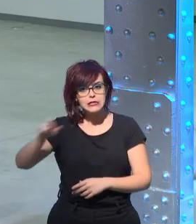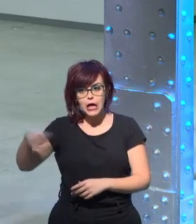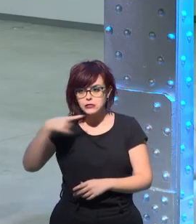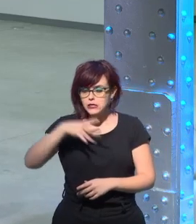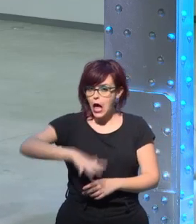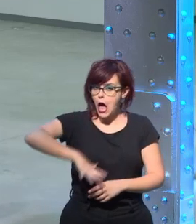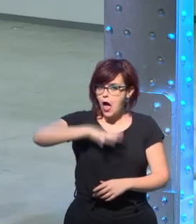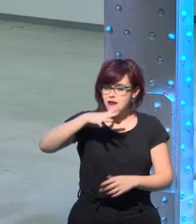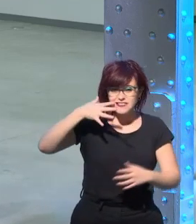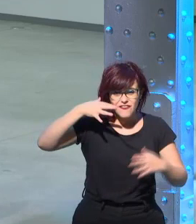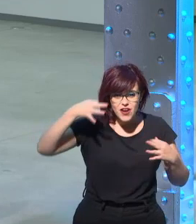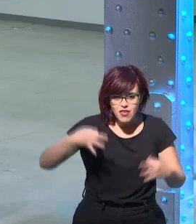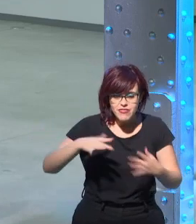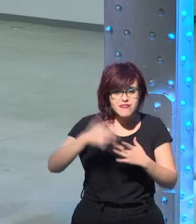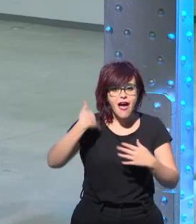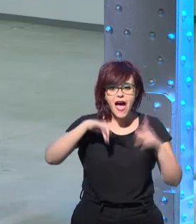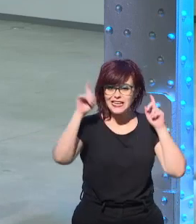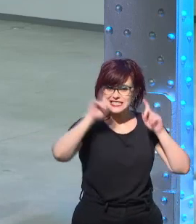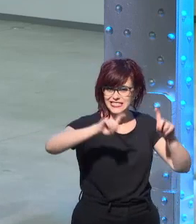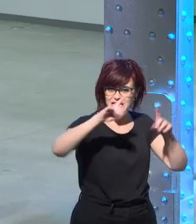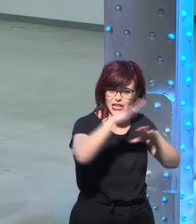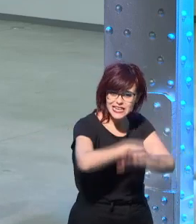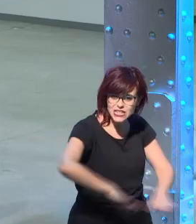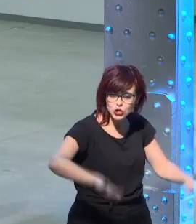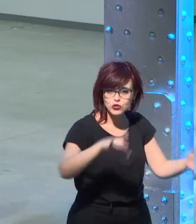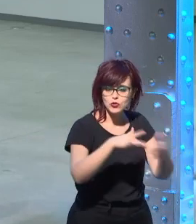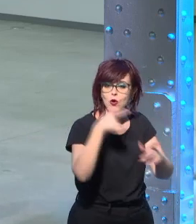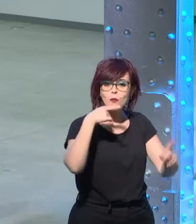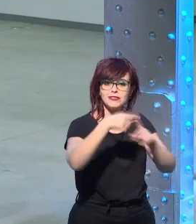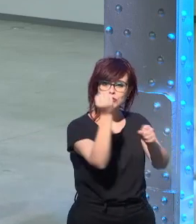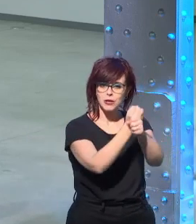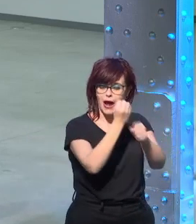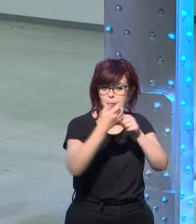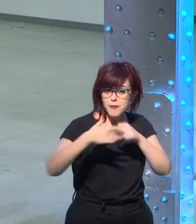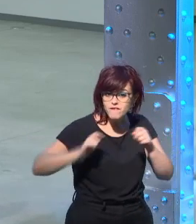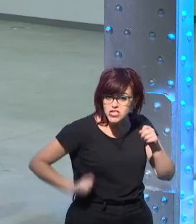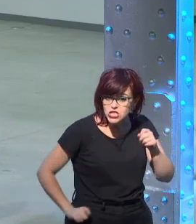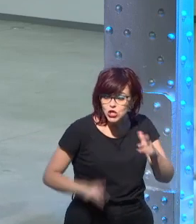mío, estamos de verdad enseñando a nuestros niños para trabajar en esas